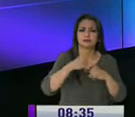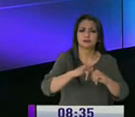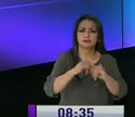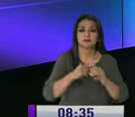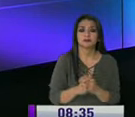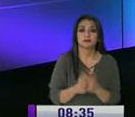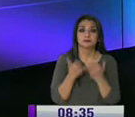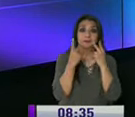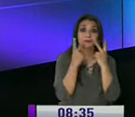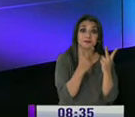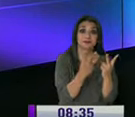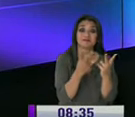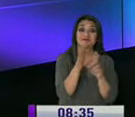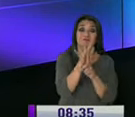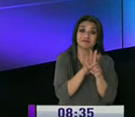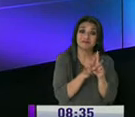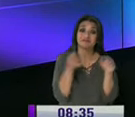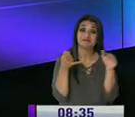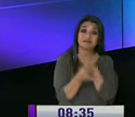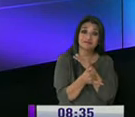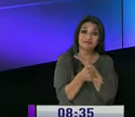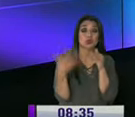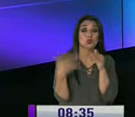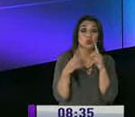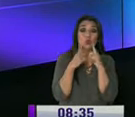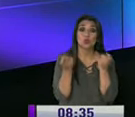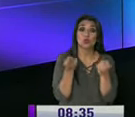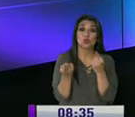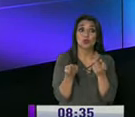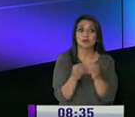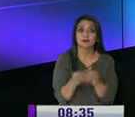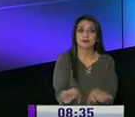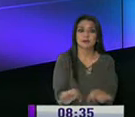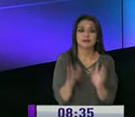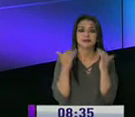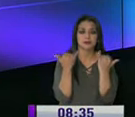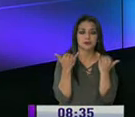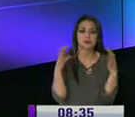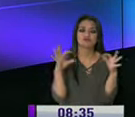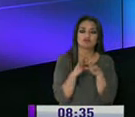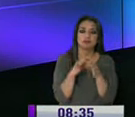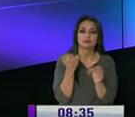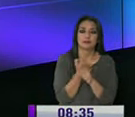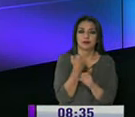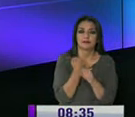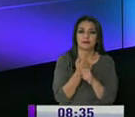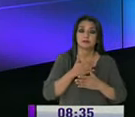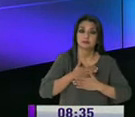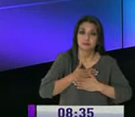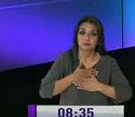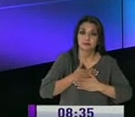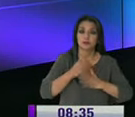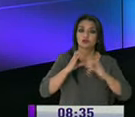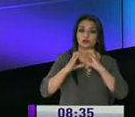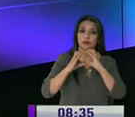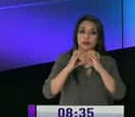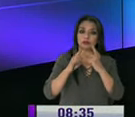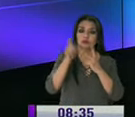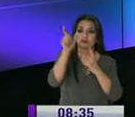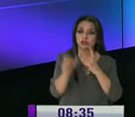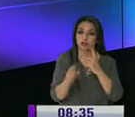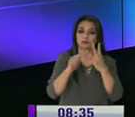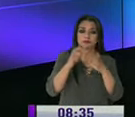M., ex profesor de la Unidad Educativa Réplica Aguirre Abad de Guayaquil, quien fue acusado de presuntamente haber abusado de menores de edad, fue